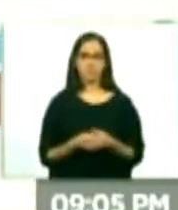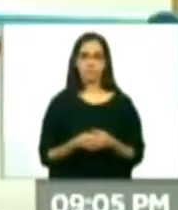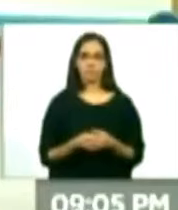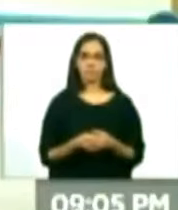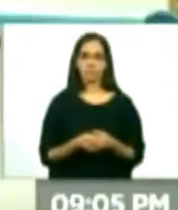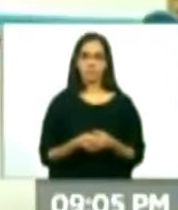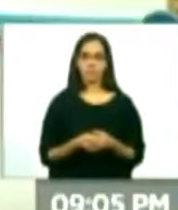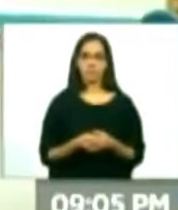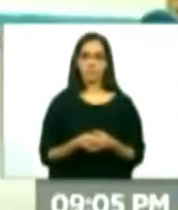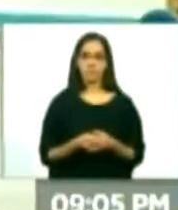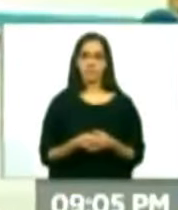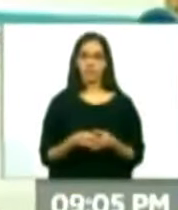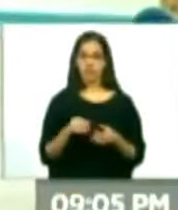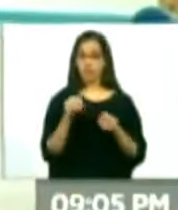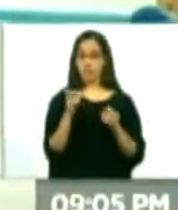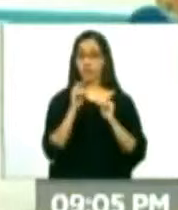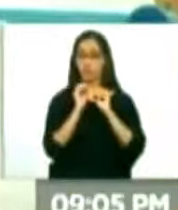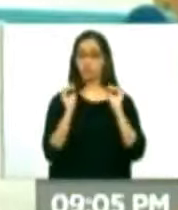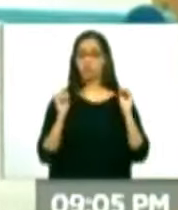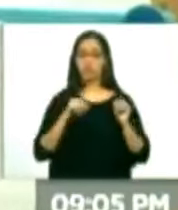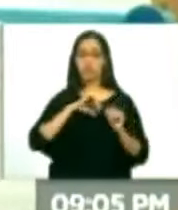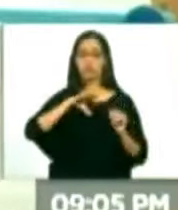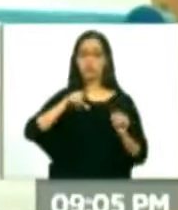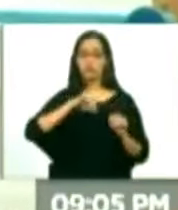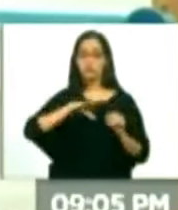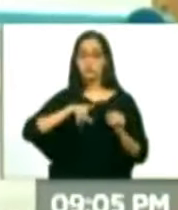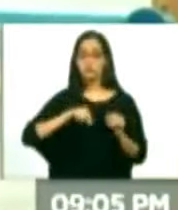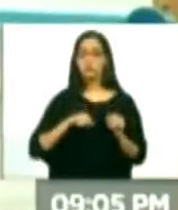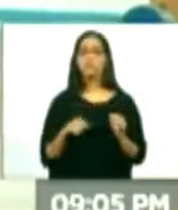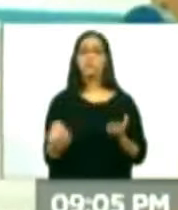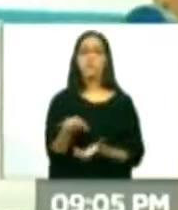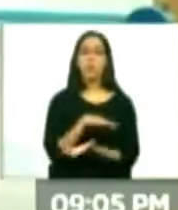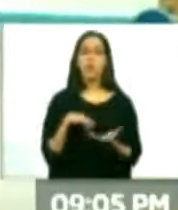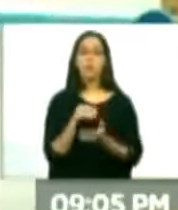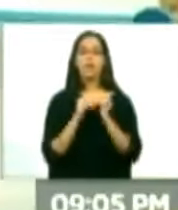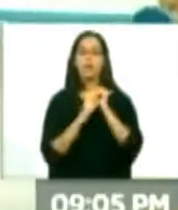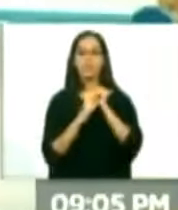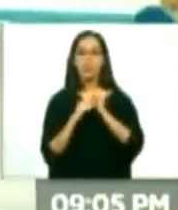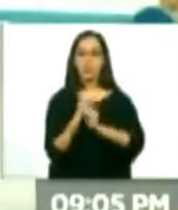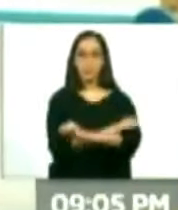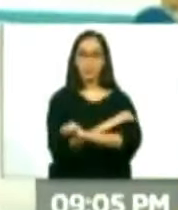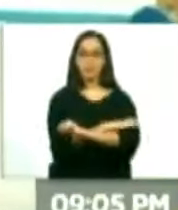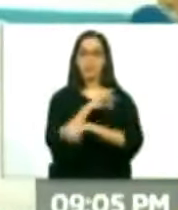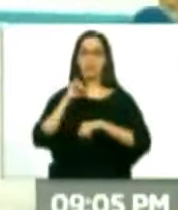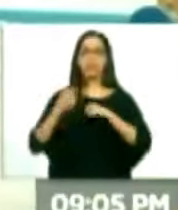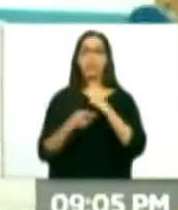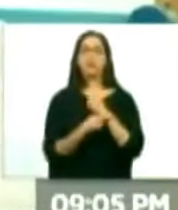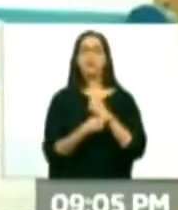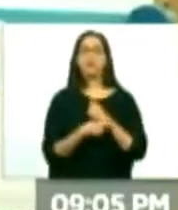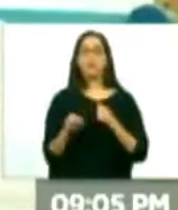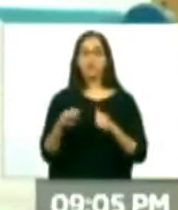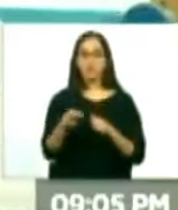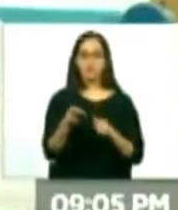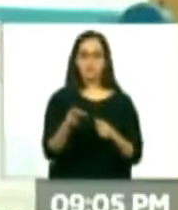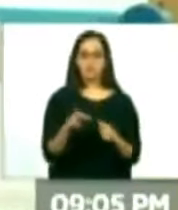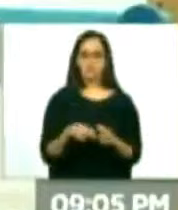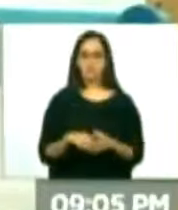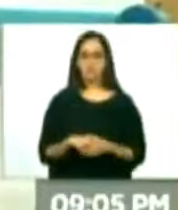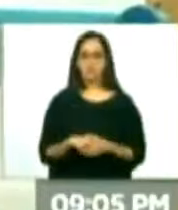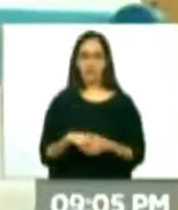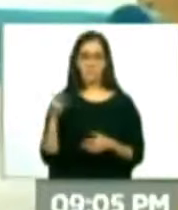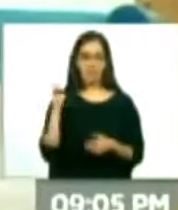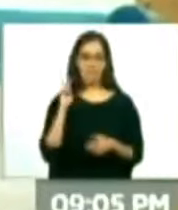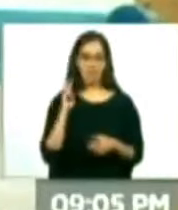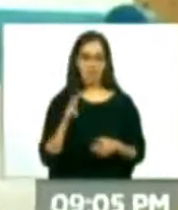Montevideo Portal, denuncias de corrupción ponen en crisis el liderazgo opositor de Juanito Limaña en